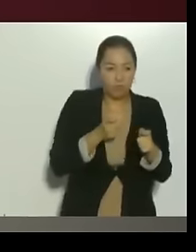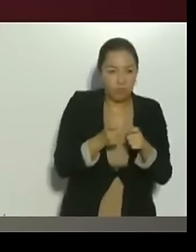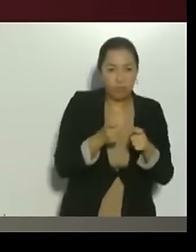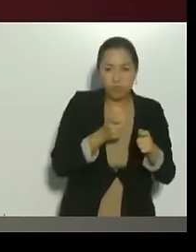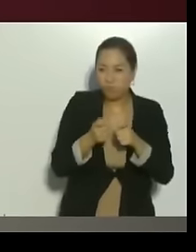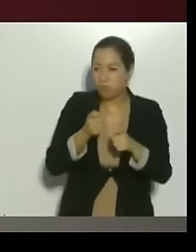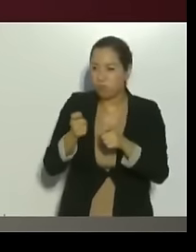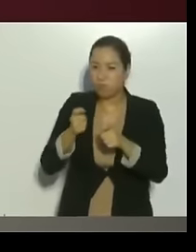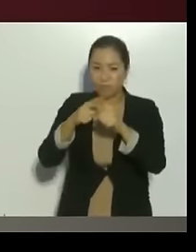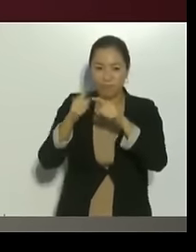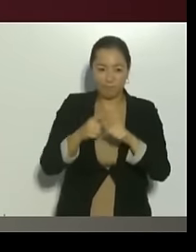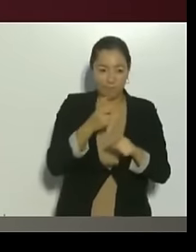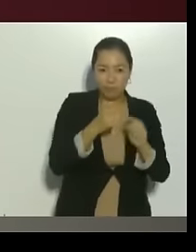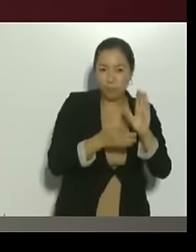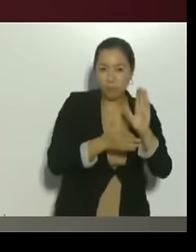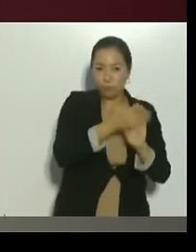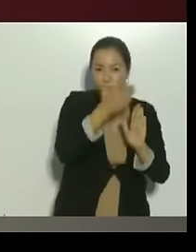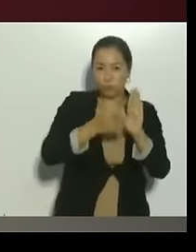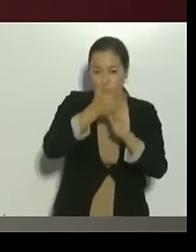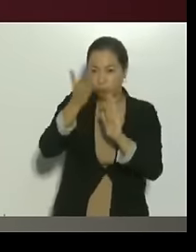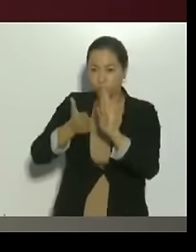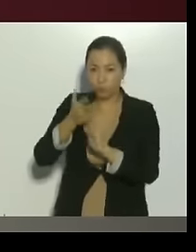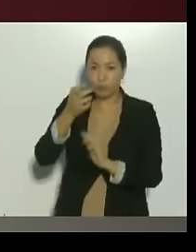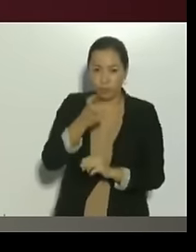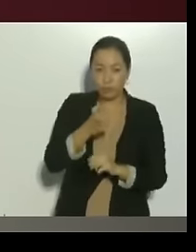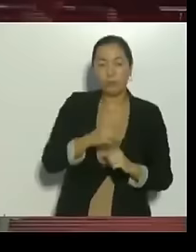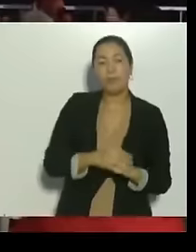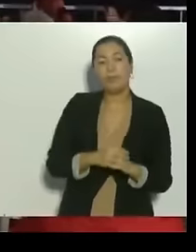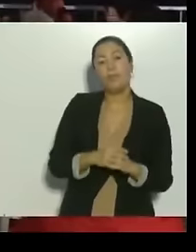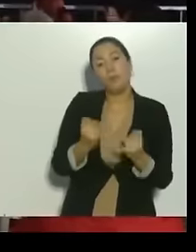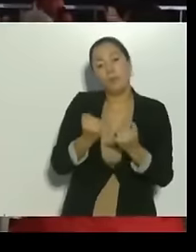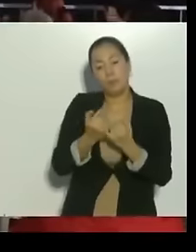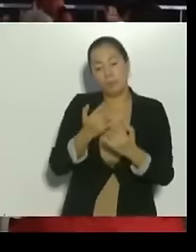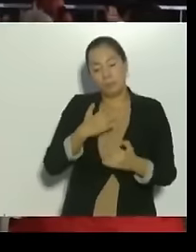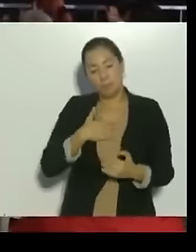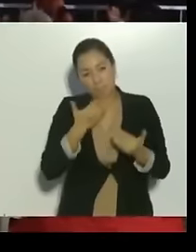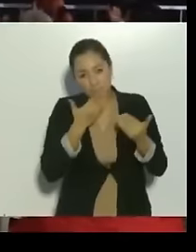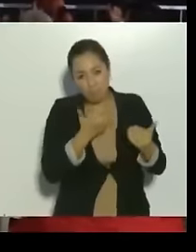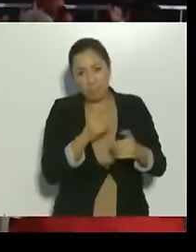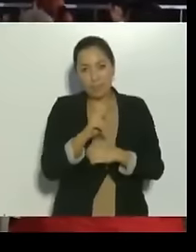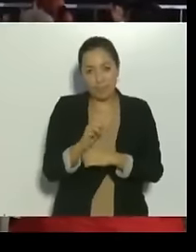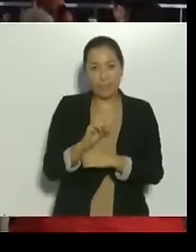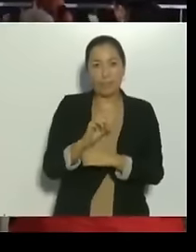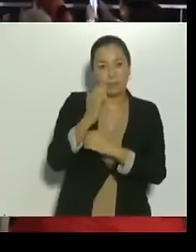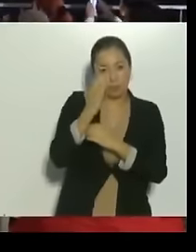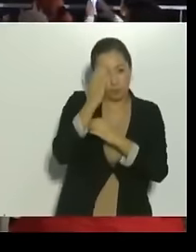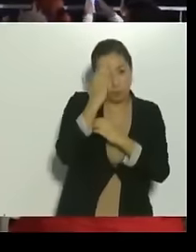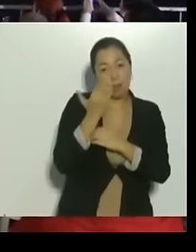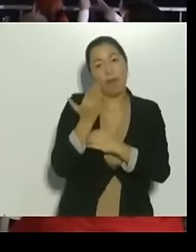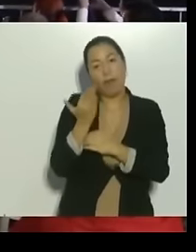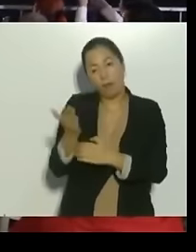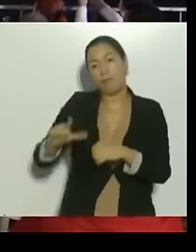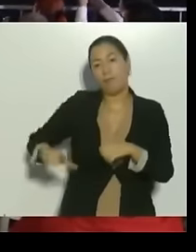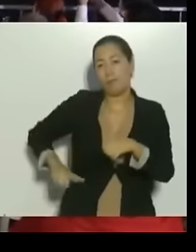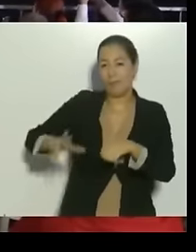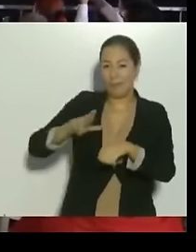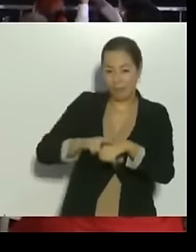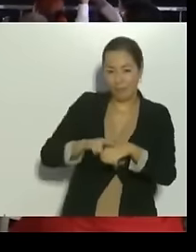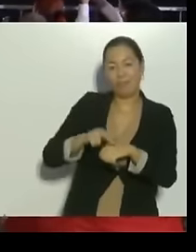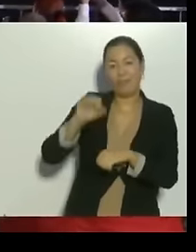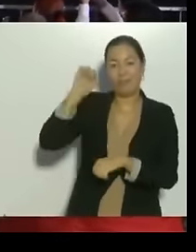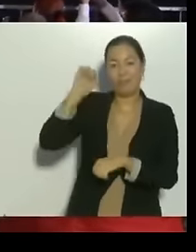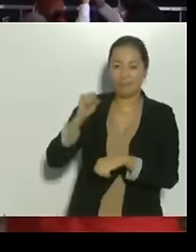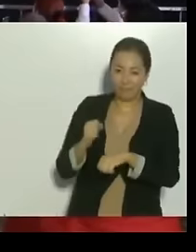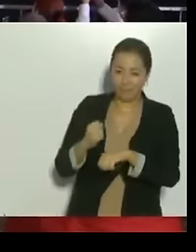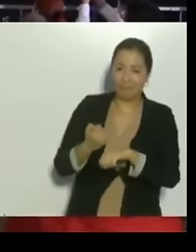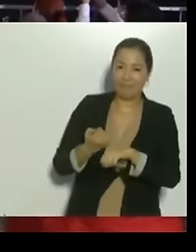atacando la pobreza que era la que generaba eh que los los malos tuvieran recurso eh humano eh